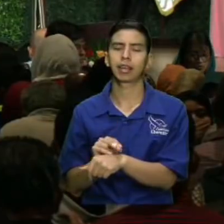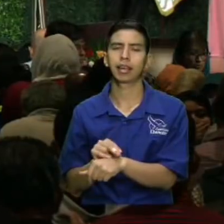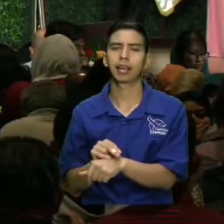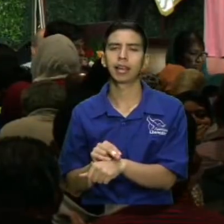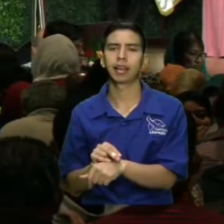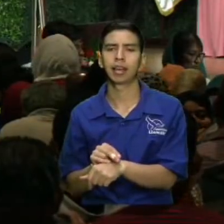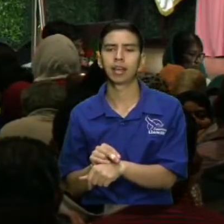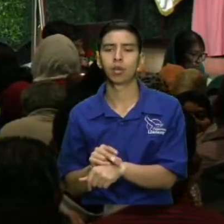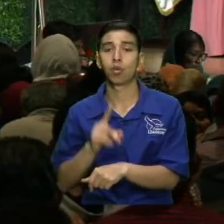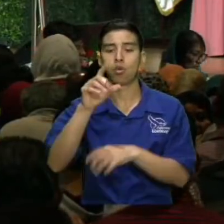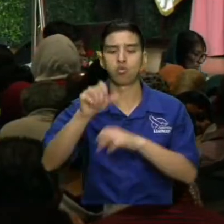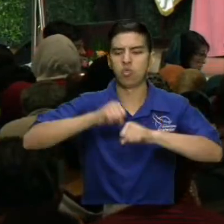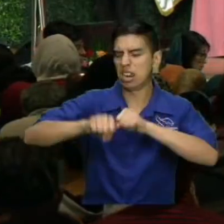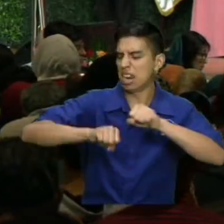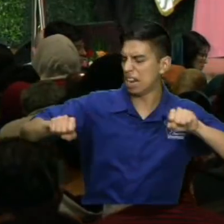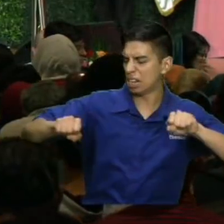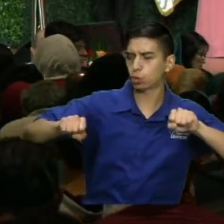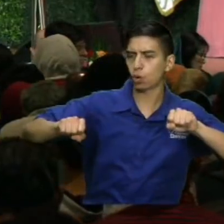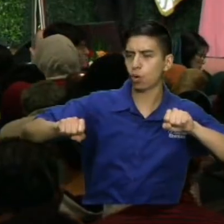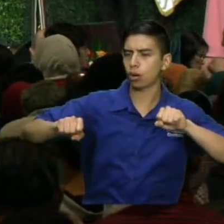que el cazador ha querido,